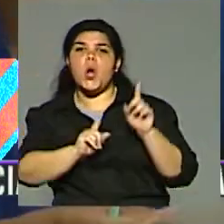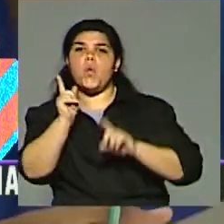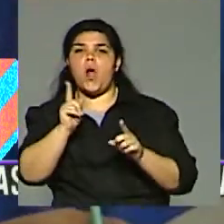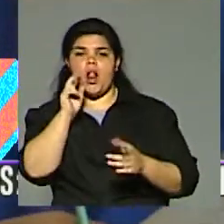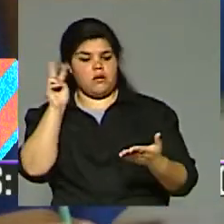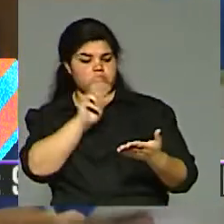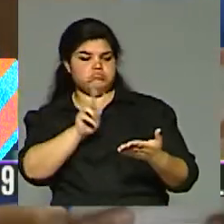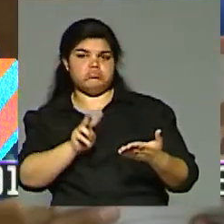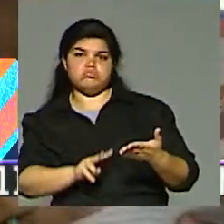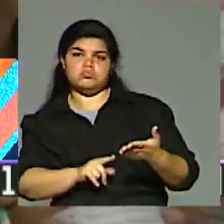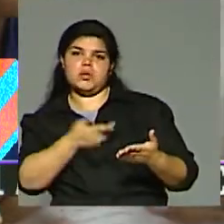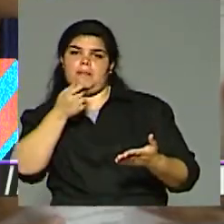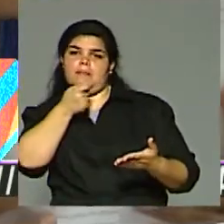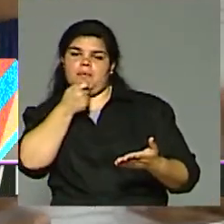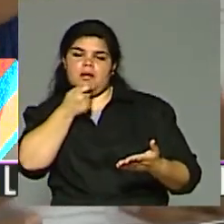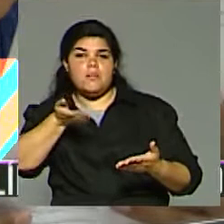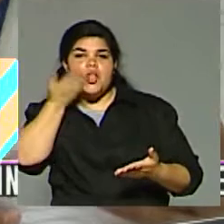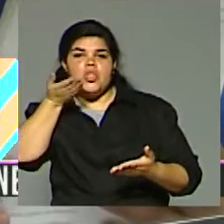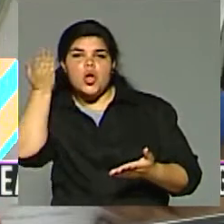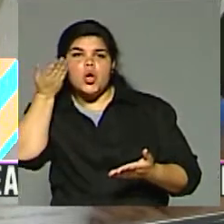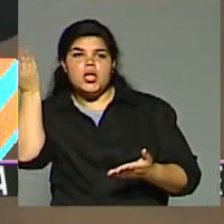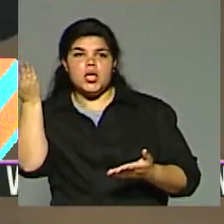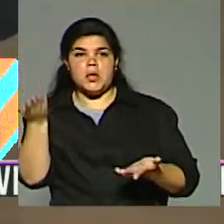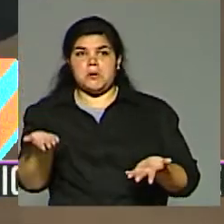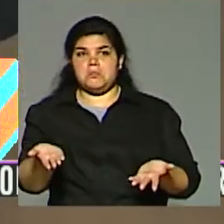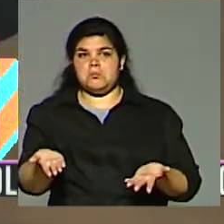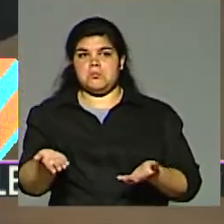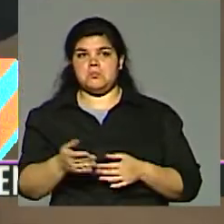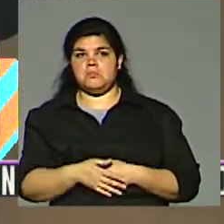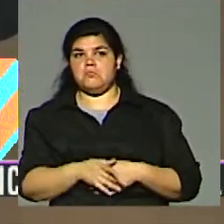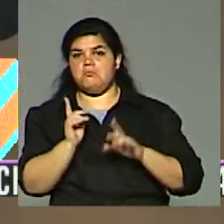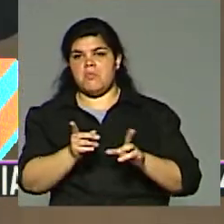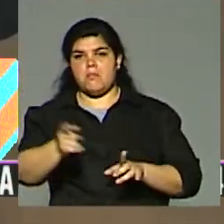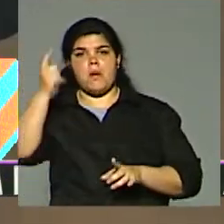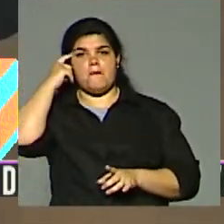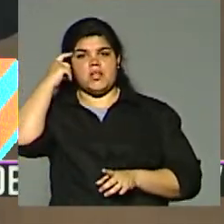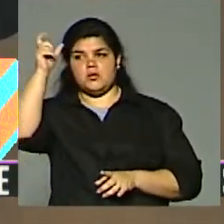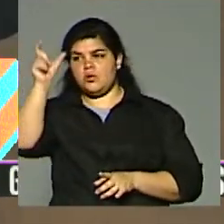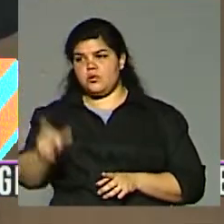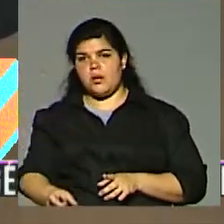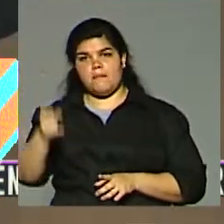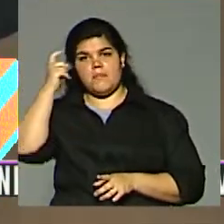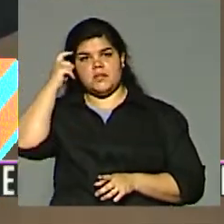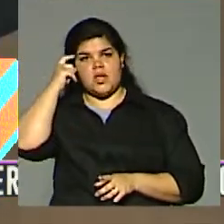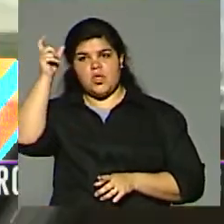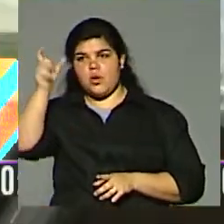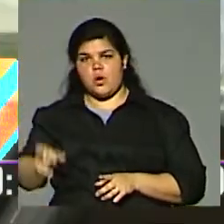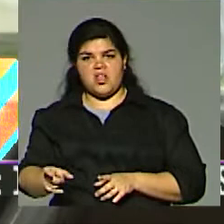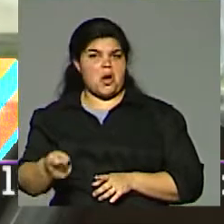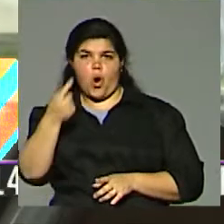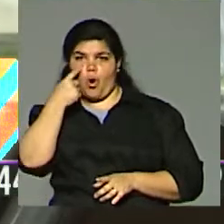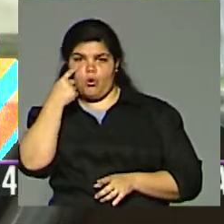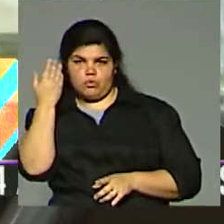este aprendizaje o esta propuesta metodológica de Singapur, encontramos pensadores o teóricos como Brunner. Estamos hablando